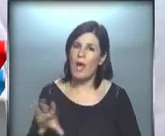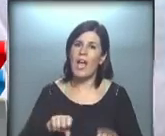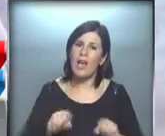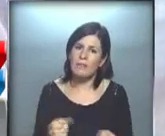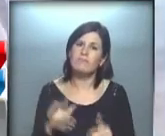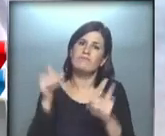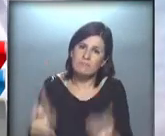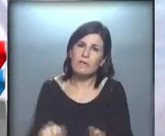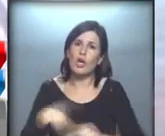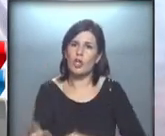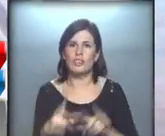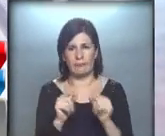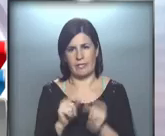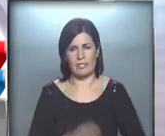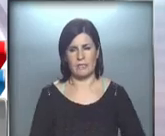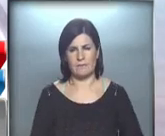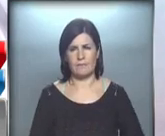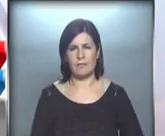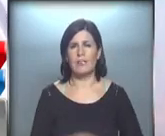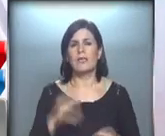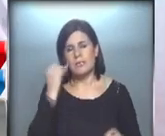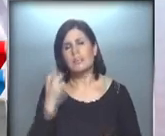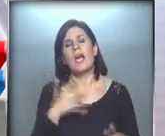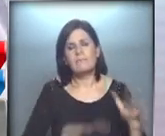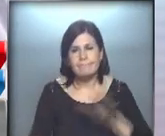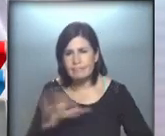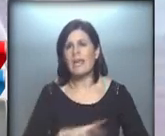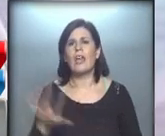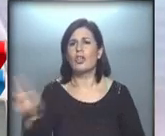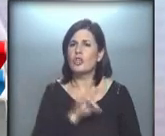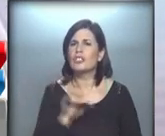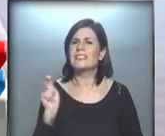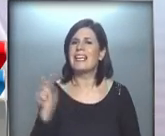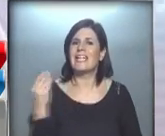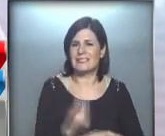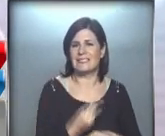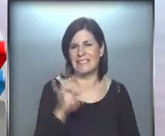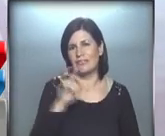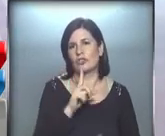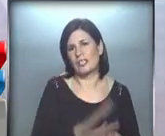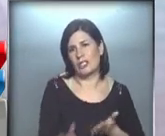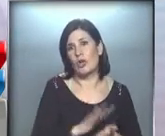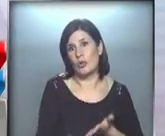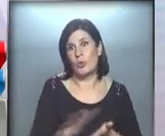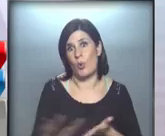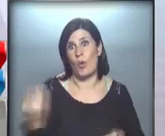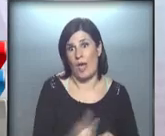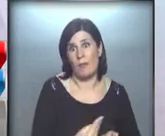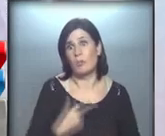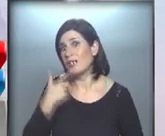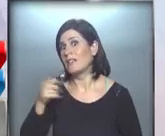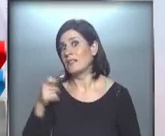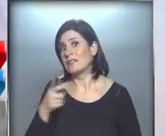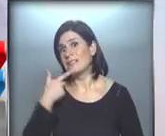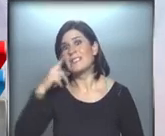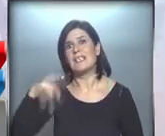posponer. Inclusive ya se estaba barajando la posibilidad de quién iba a reemplazar a Sabella al frente del seleccionado argentino tras la negativa de